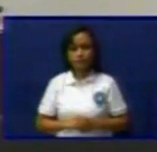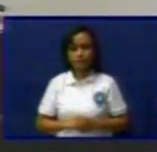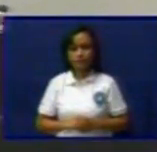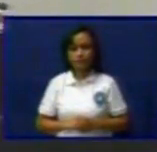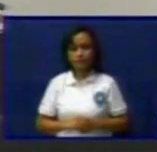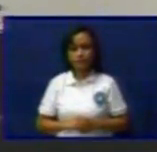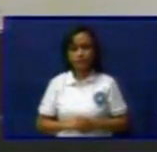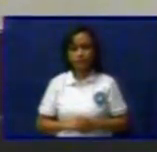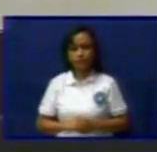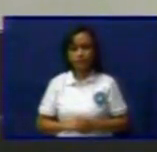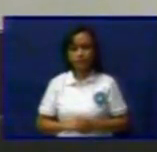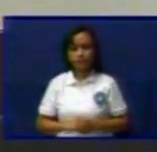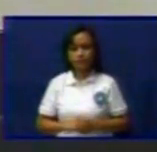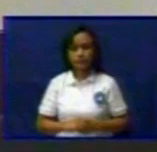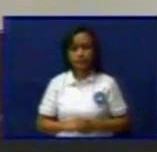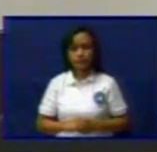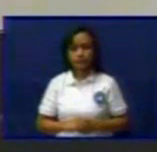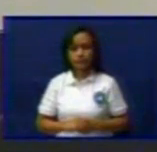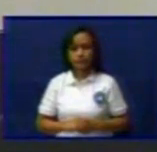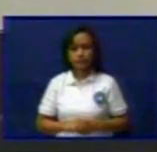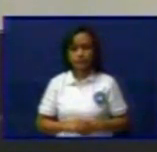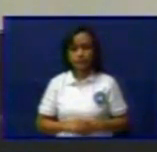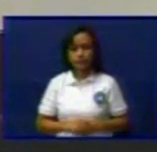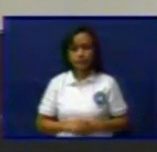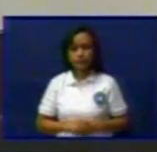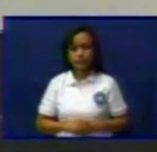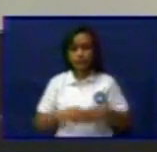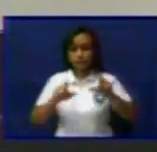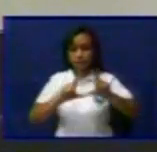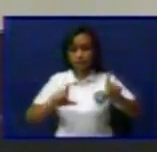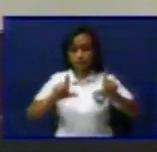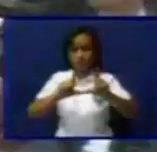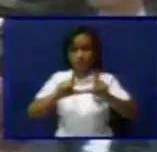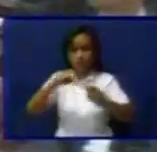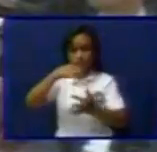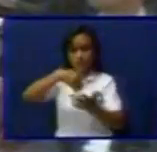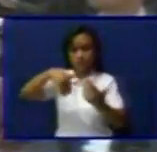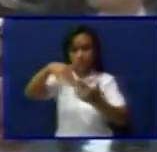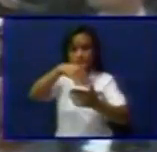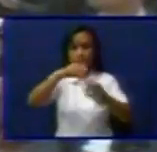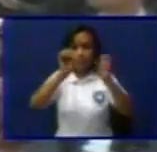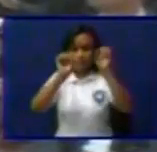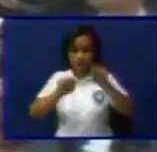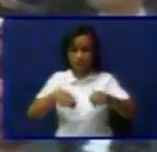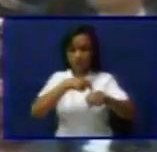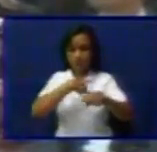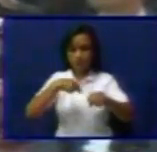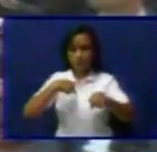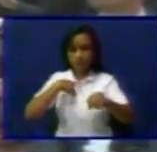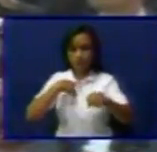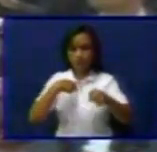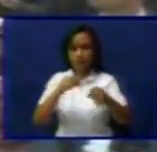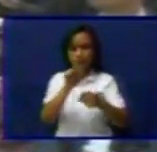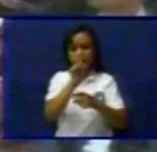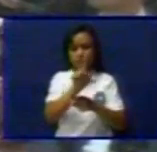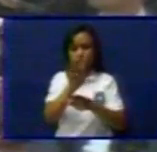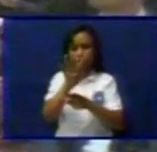2030. La zona urbana será capaz de